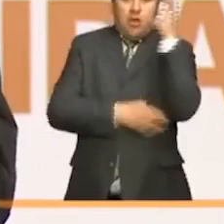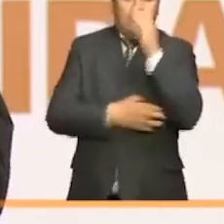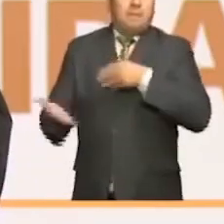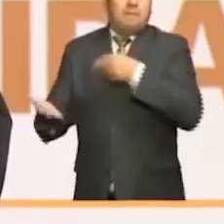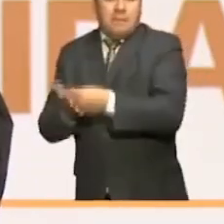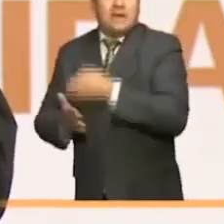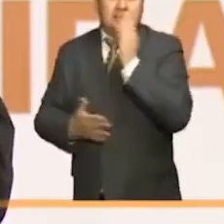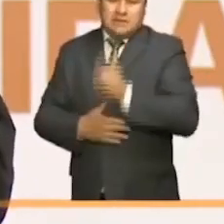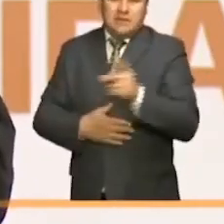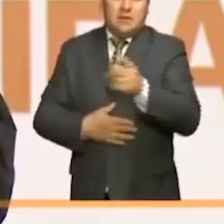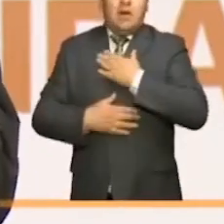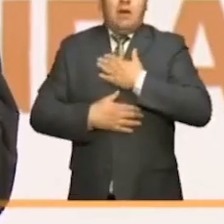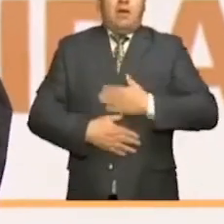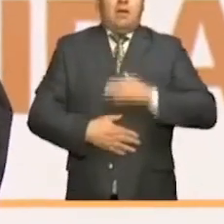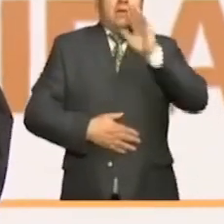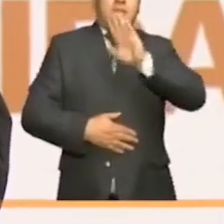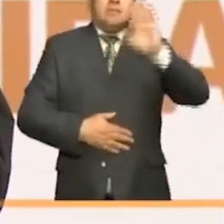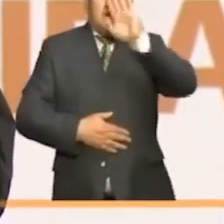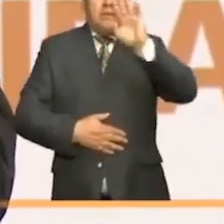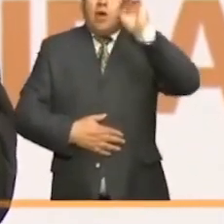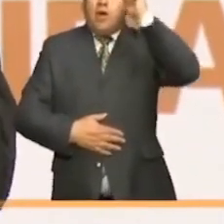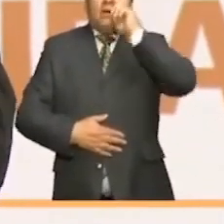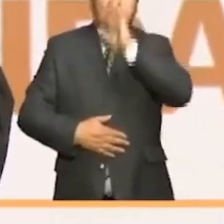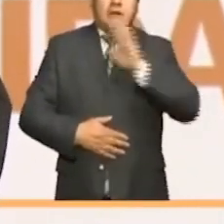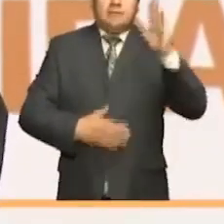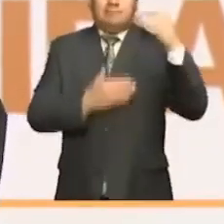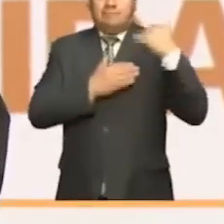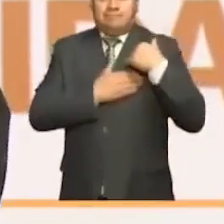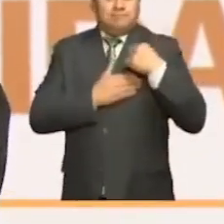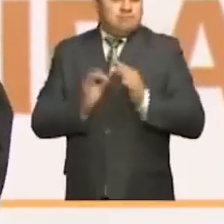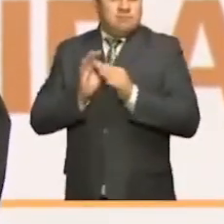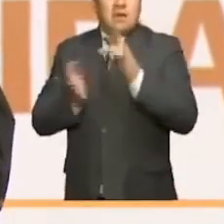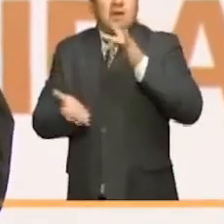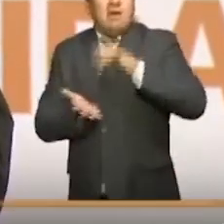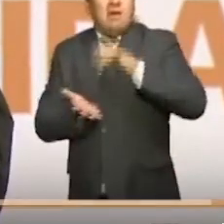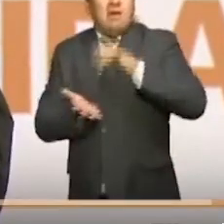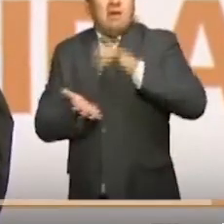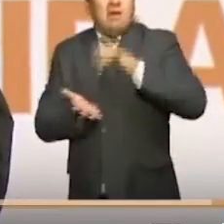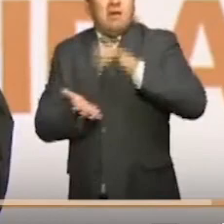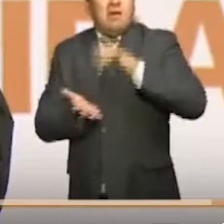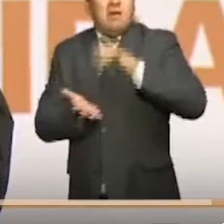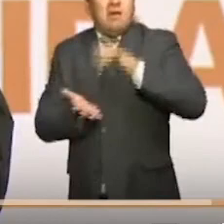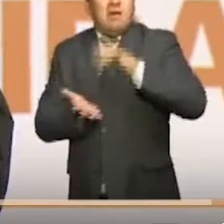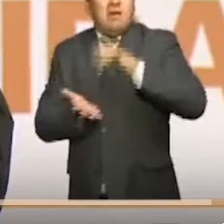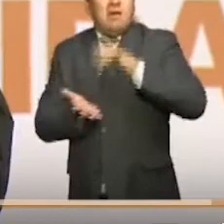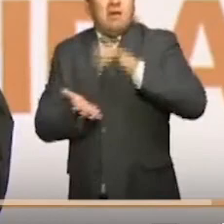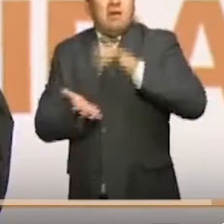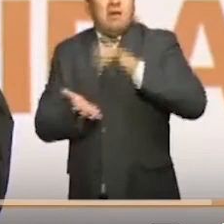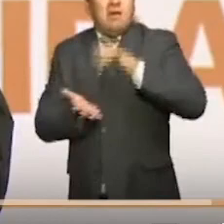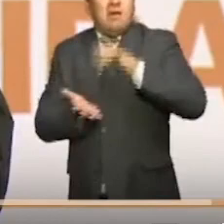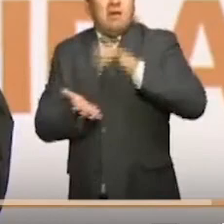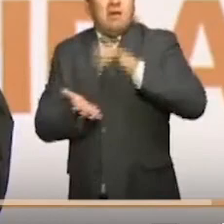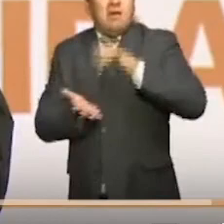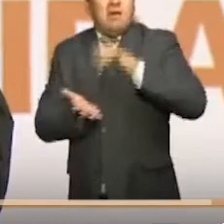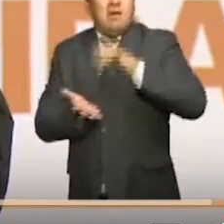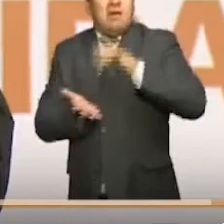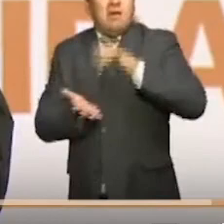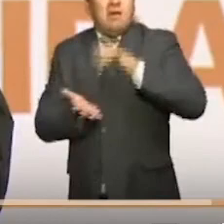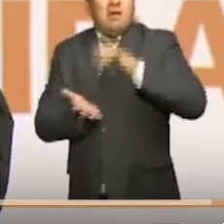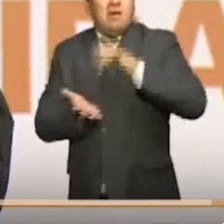deben sentirse tranquilas de que el gobierno nacional cancelará esa deuda otra cosa con la de las pensiones